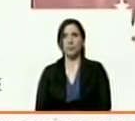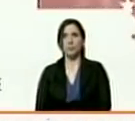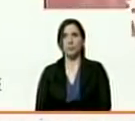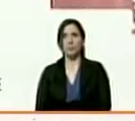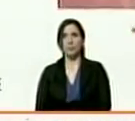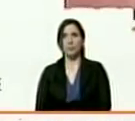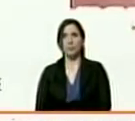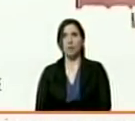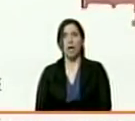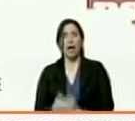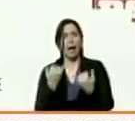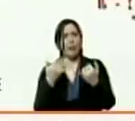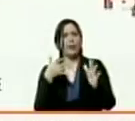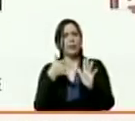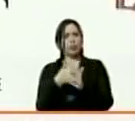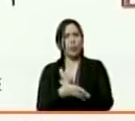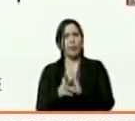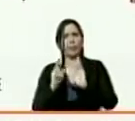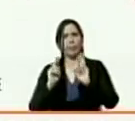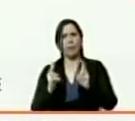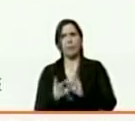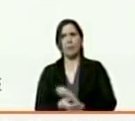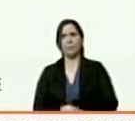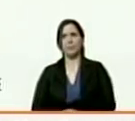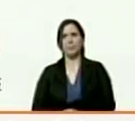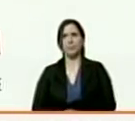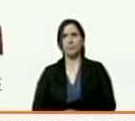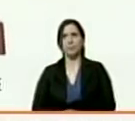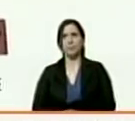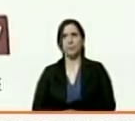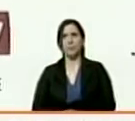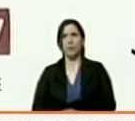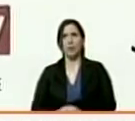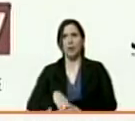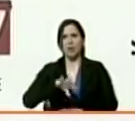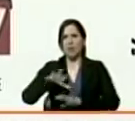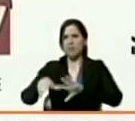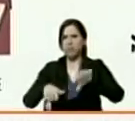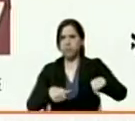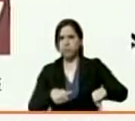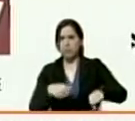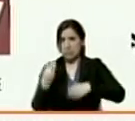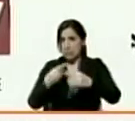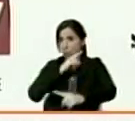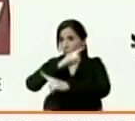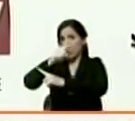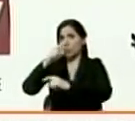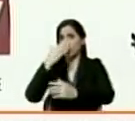Con respecto al secuestro, ¿pusieron la denuncia?